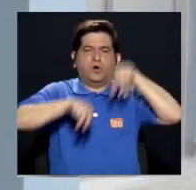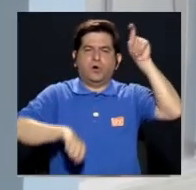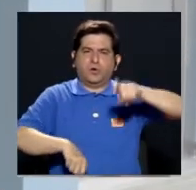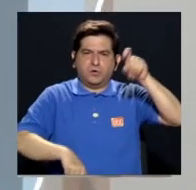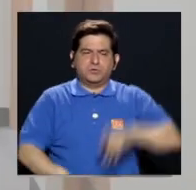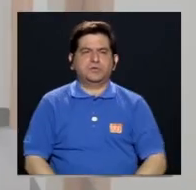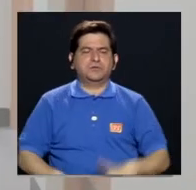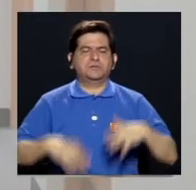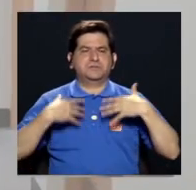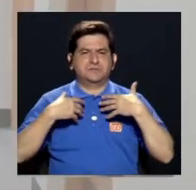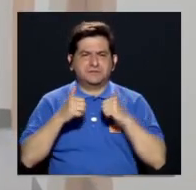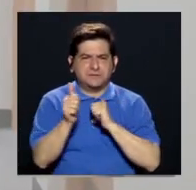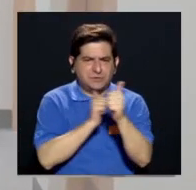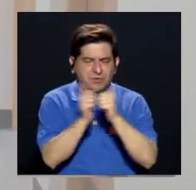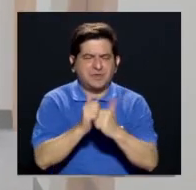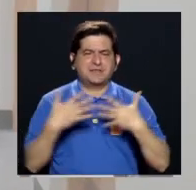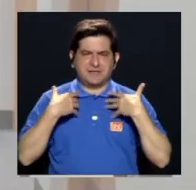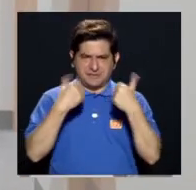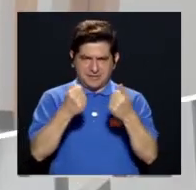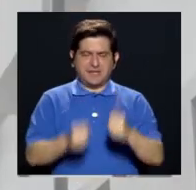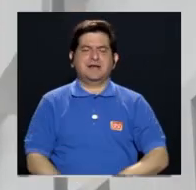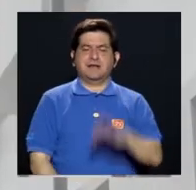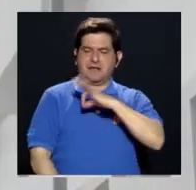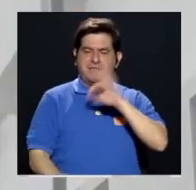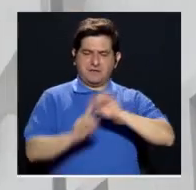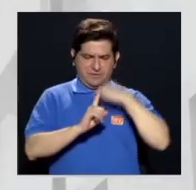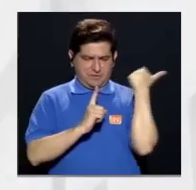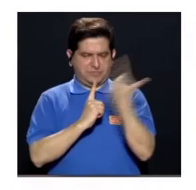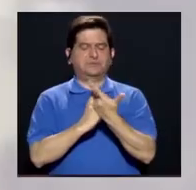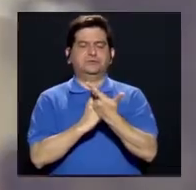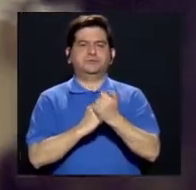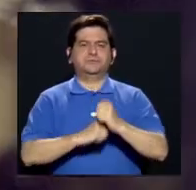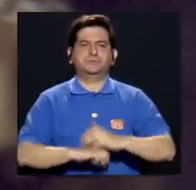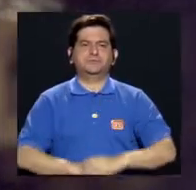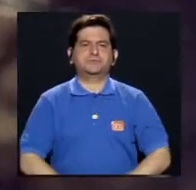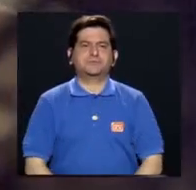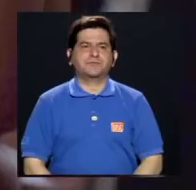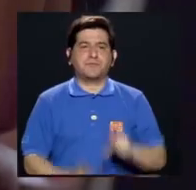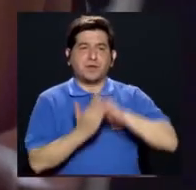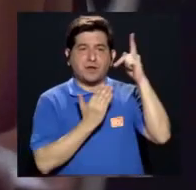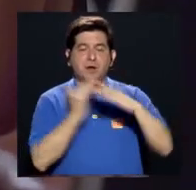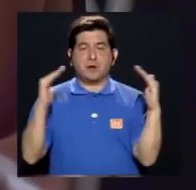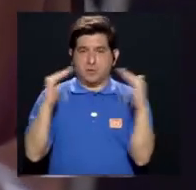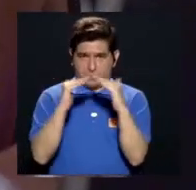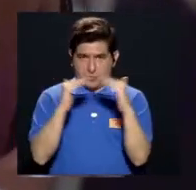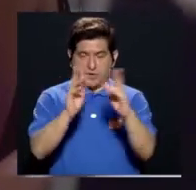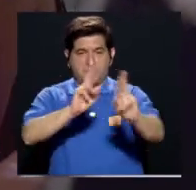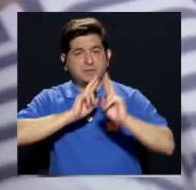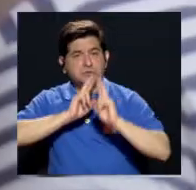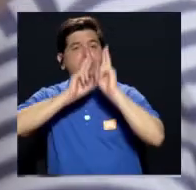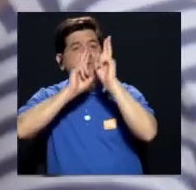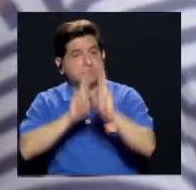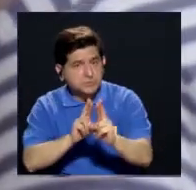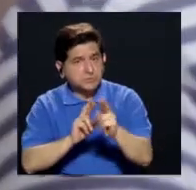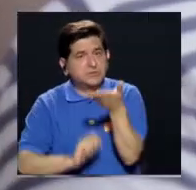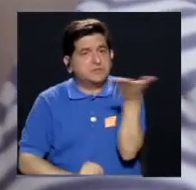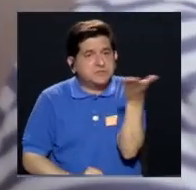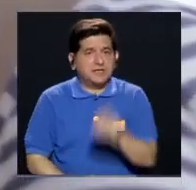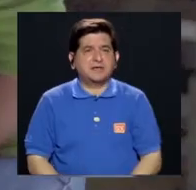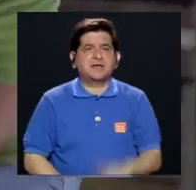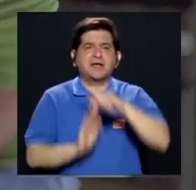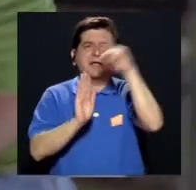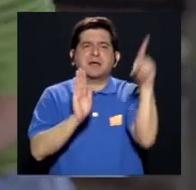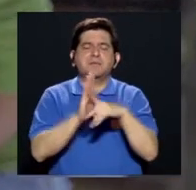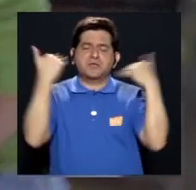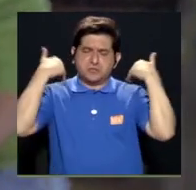necesarios para la sana competencia y el bien de la sociedad. El programa de residencias responde a un